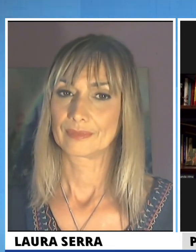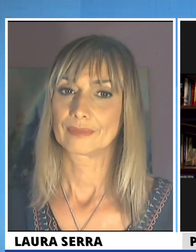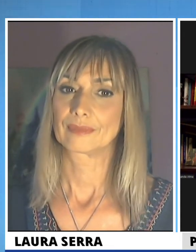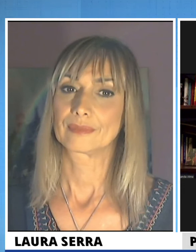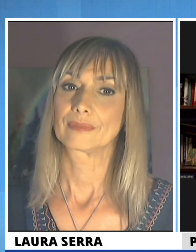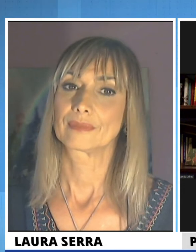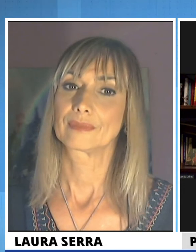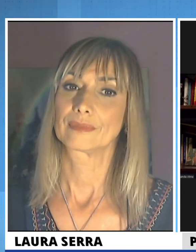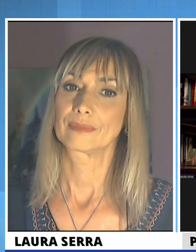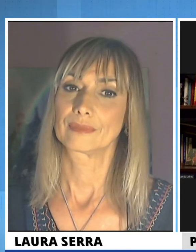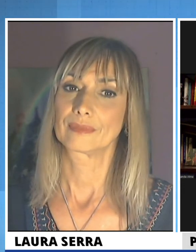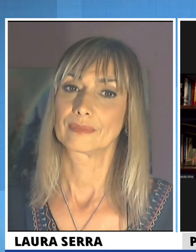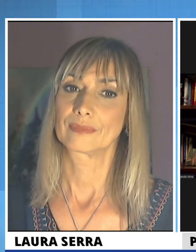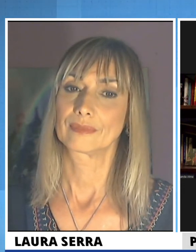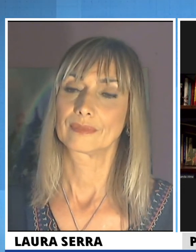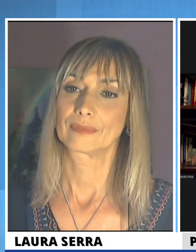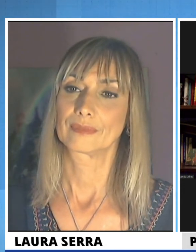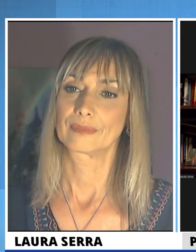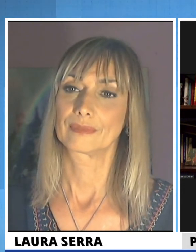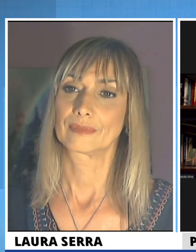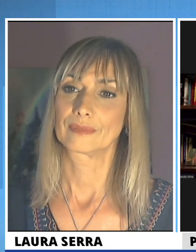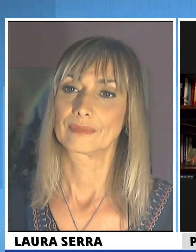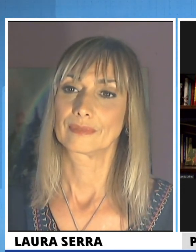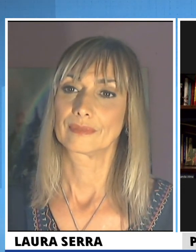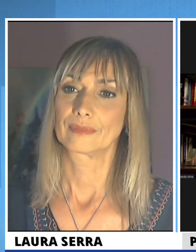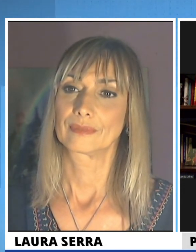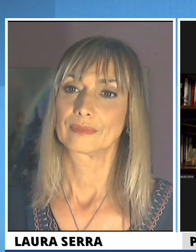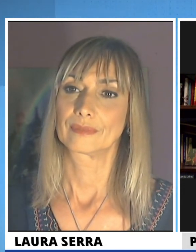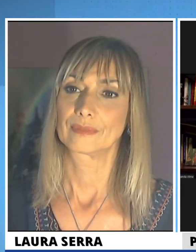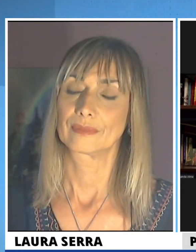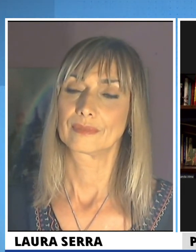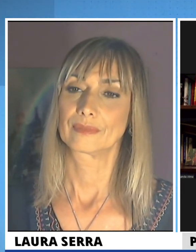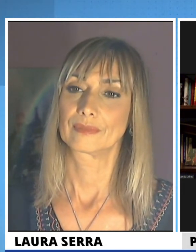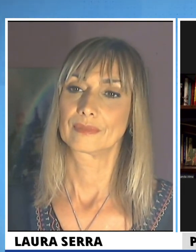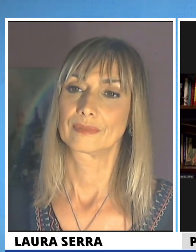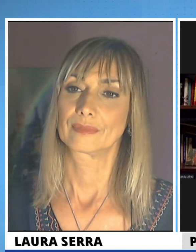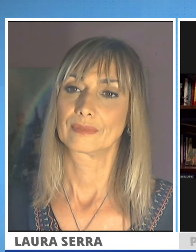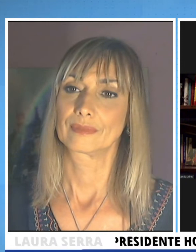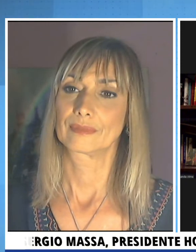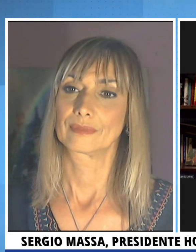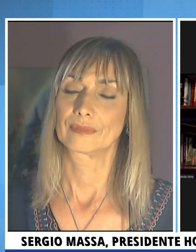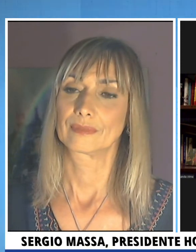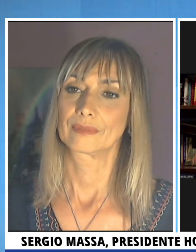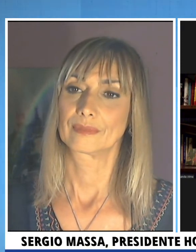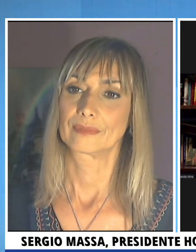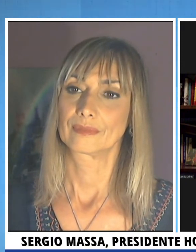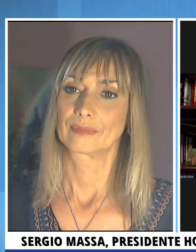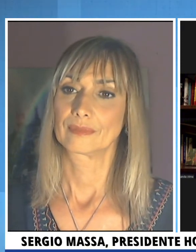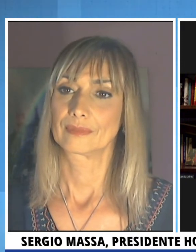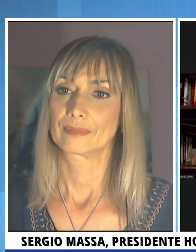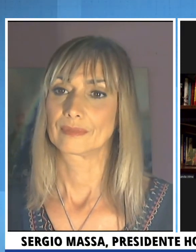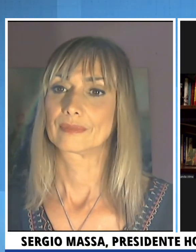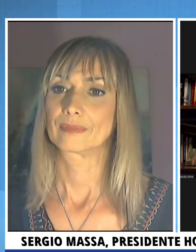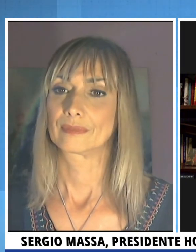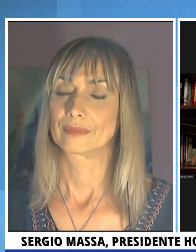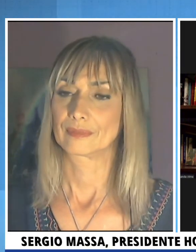de Agricultura, Luis Basterra, pero no mucho más que eso. El proyecto, la iniciativa que presentó ayer el presidente